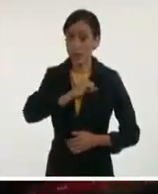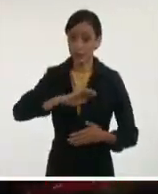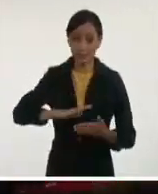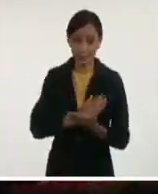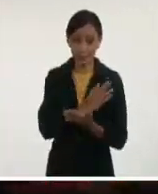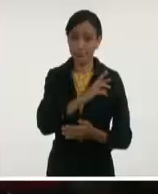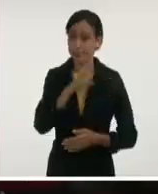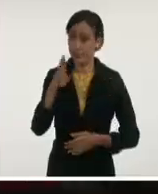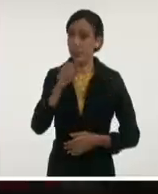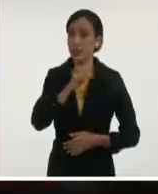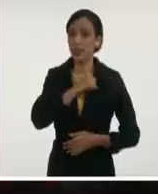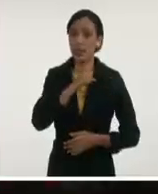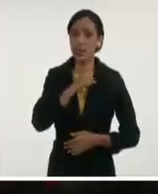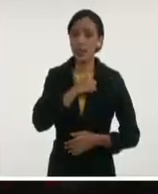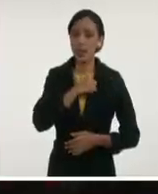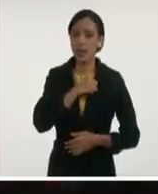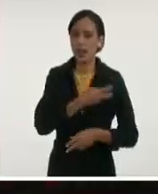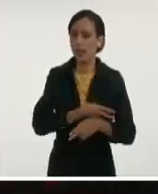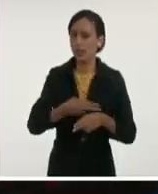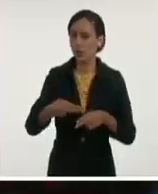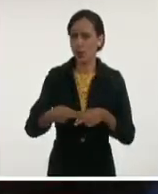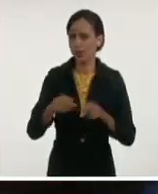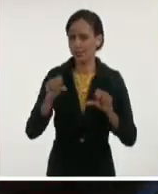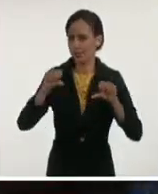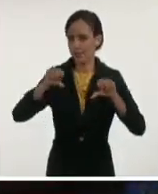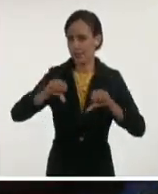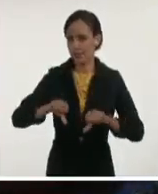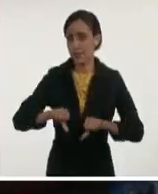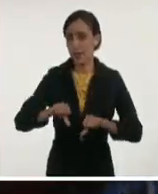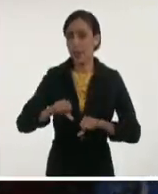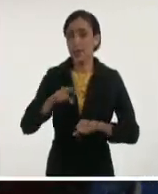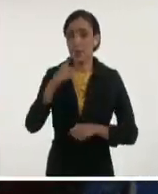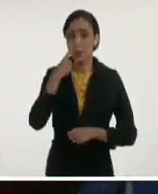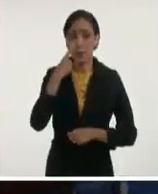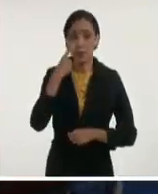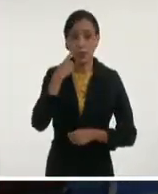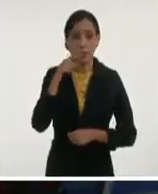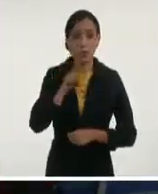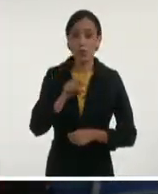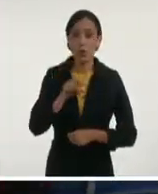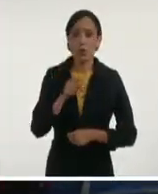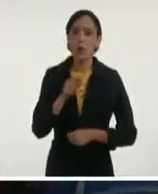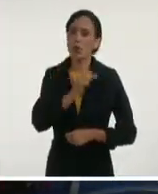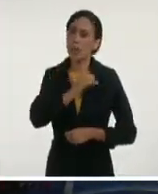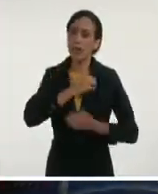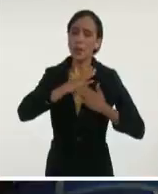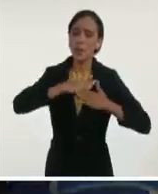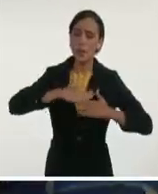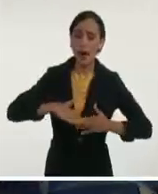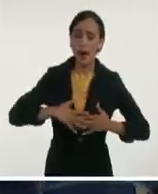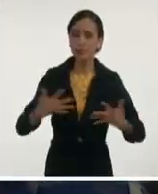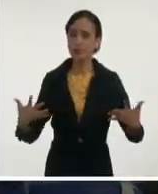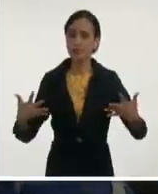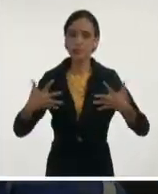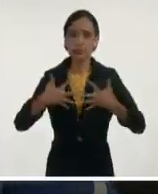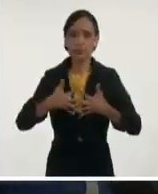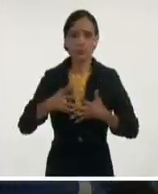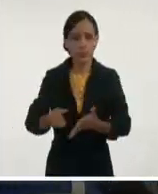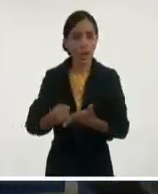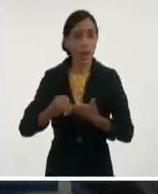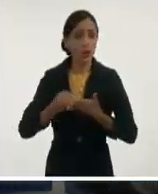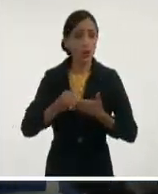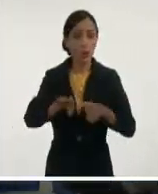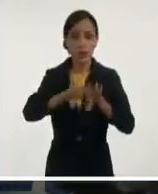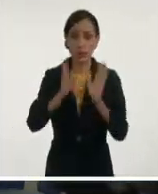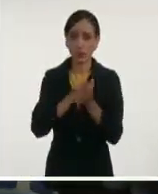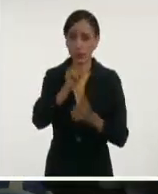pretenden contar la historia al revés y que desconocen los llamados a la paz, unidad y solidaridad entre todos.